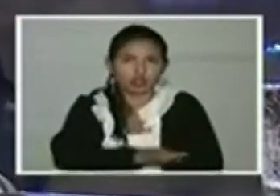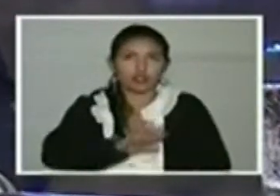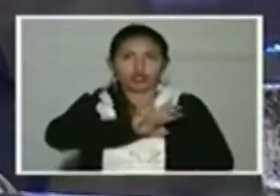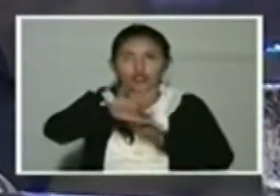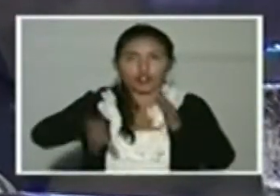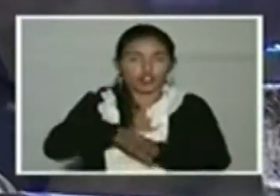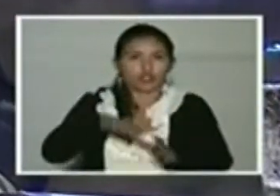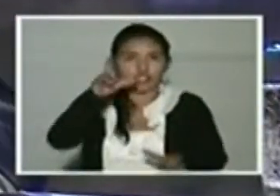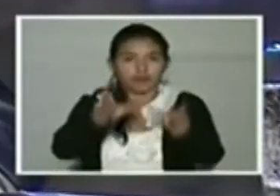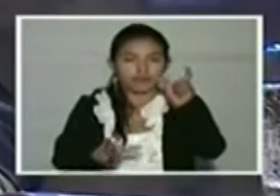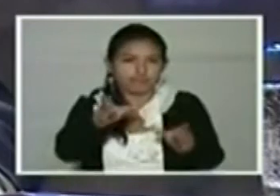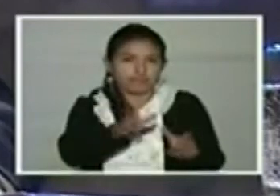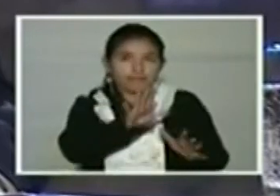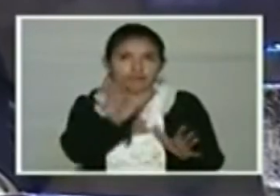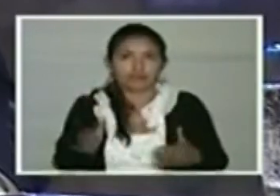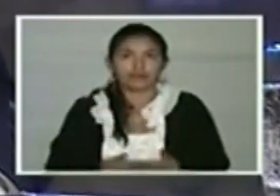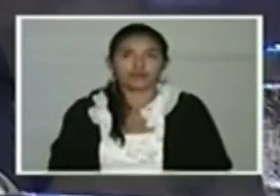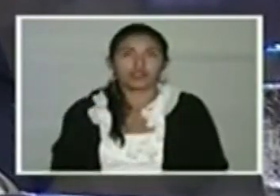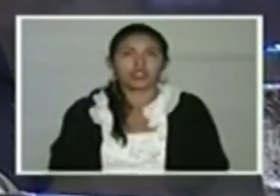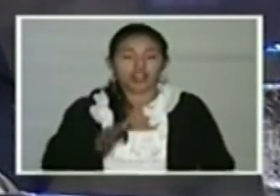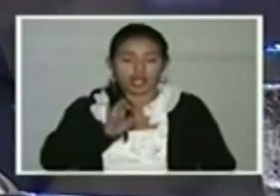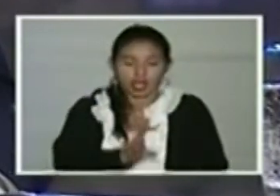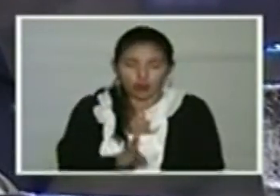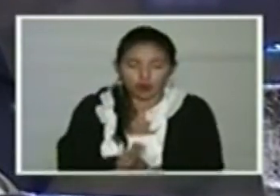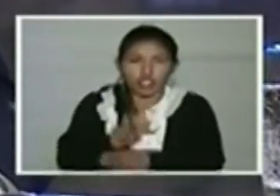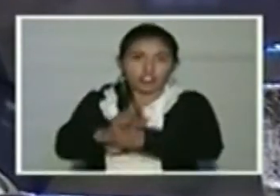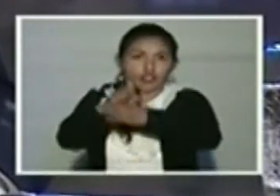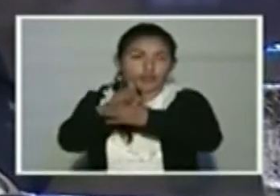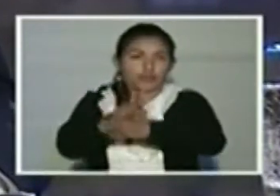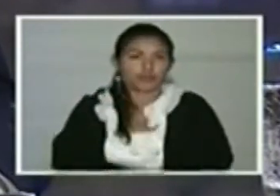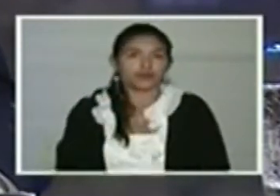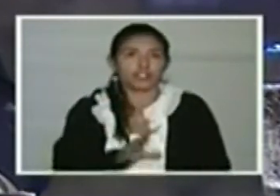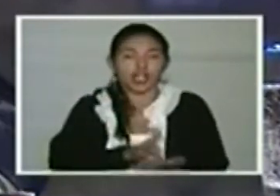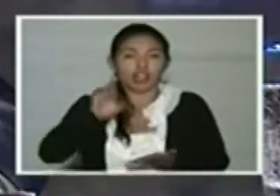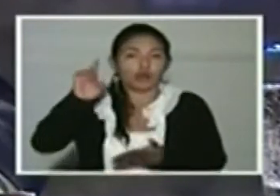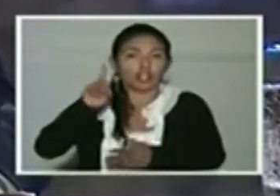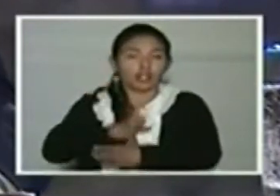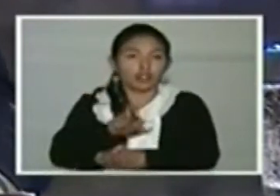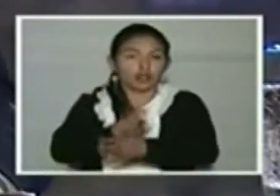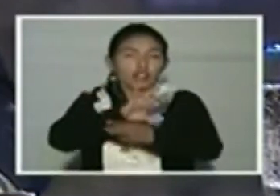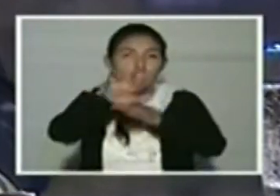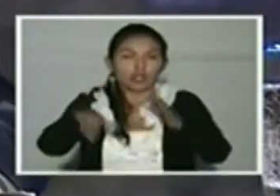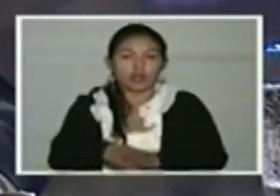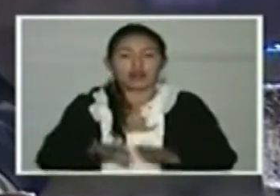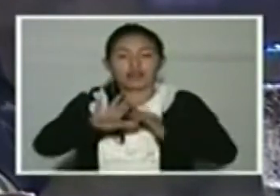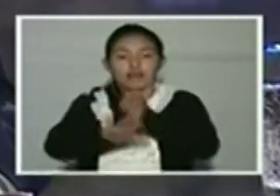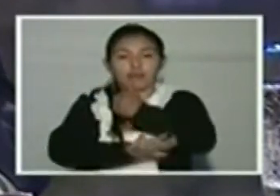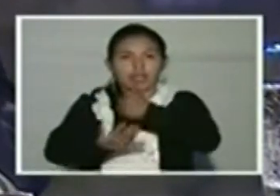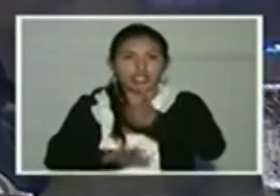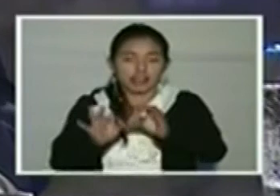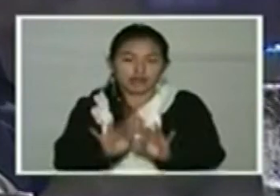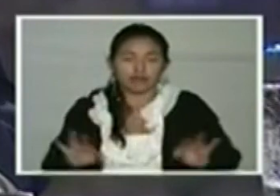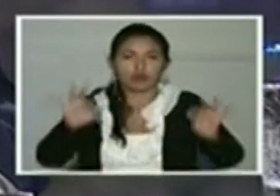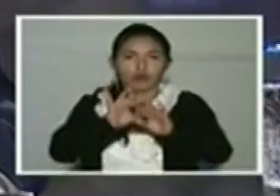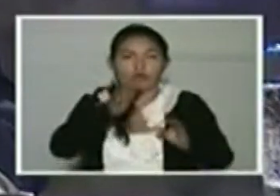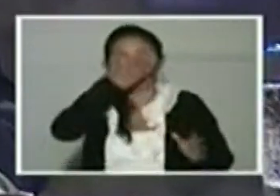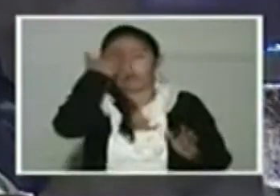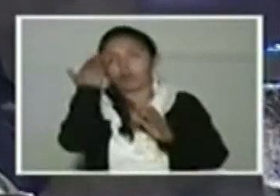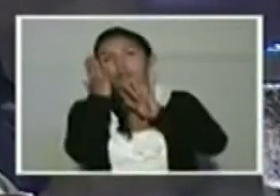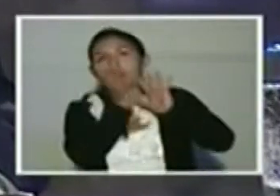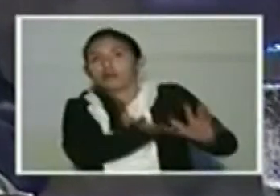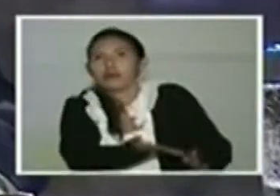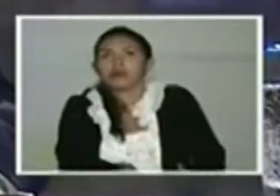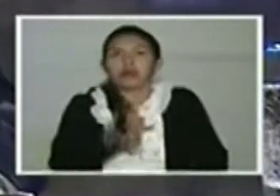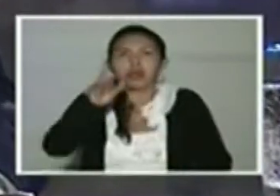de todos los ciudadanos en educación siendo la educación la base para el desarrollo de los pueblos todos se olvidan de ella los